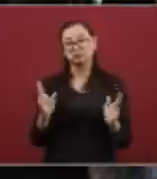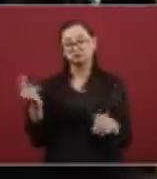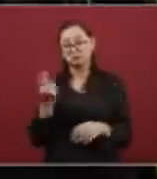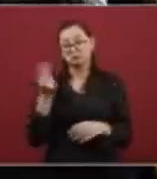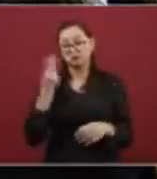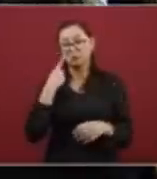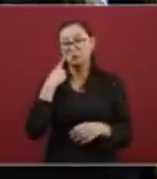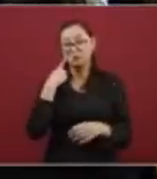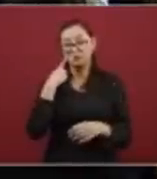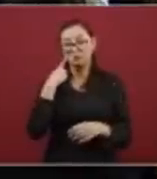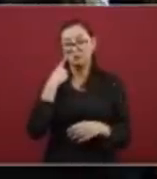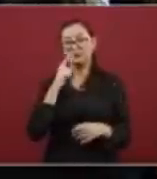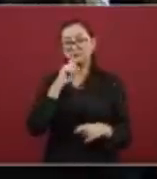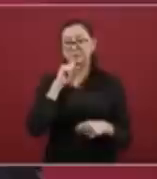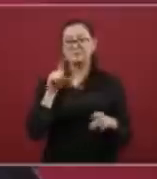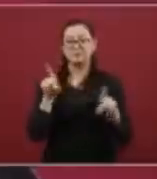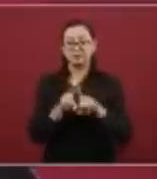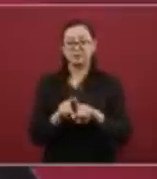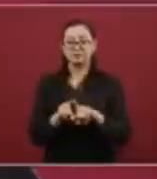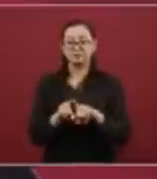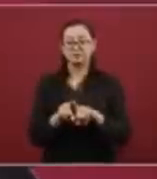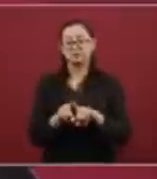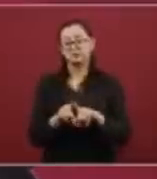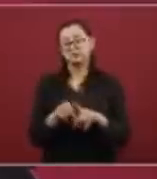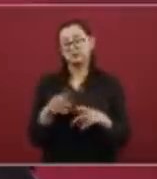también, hay que ir